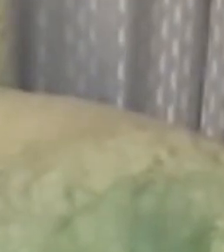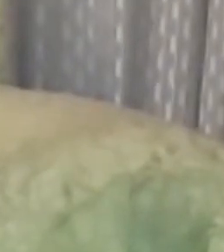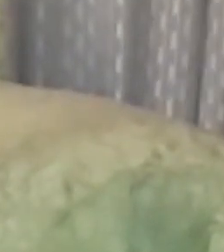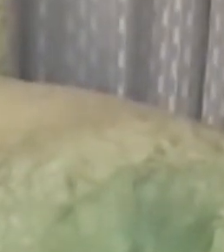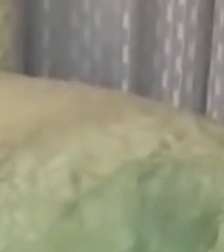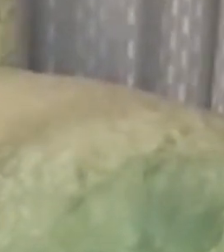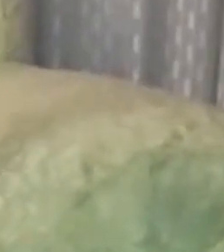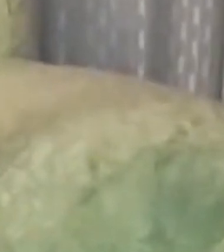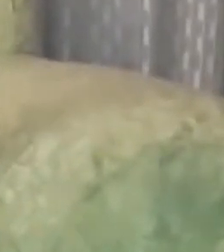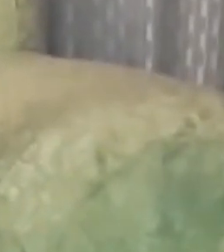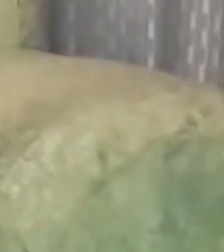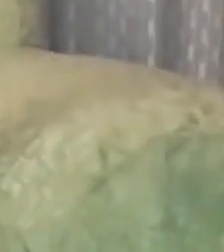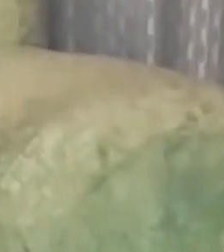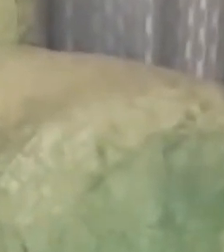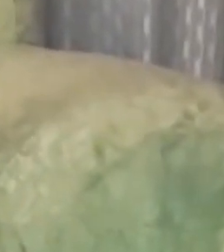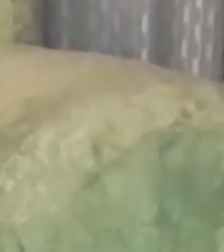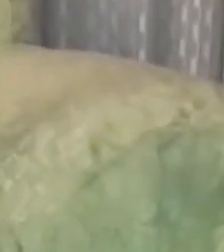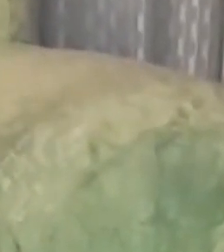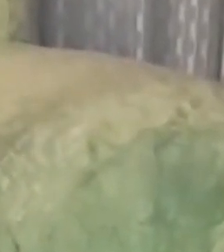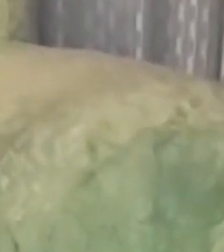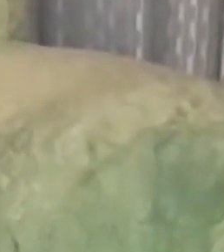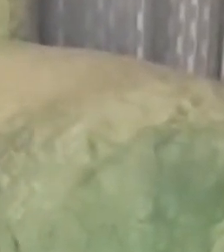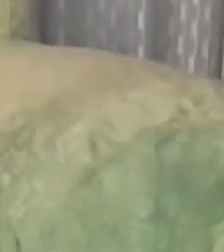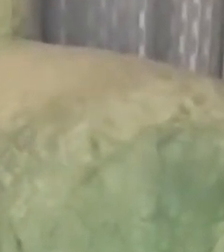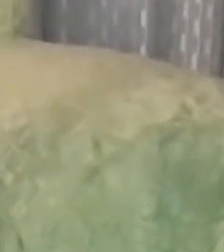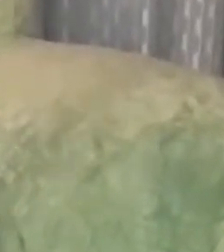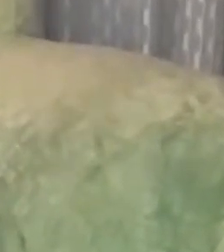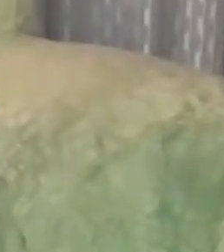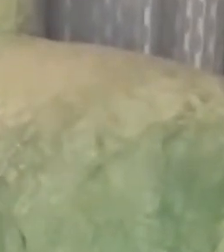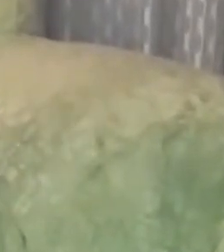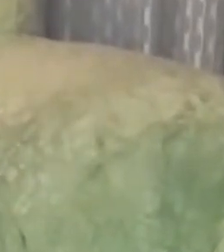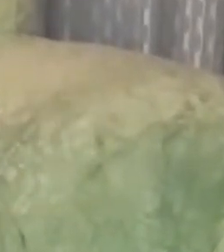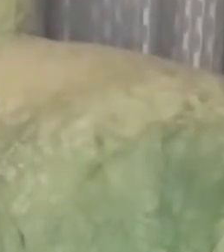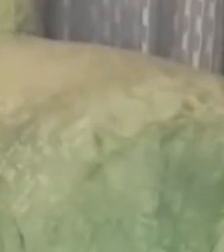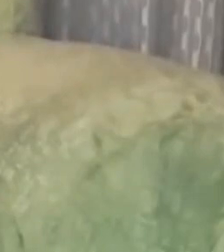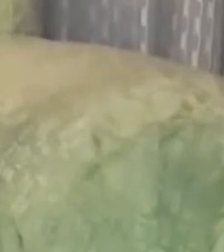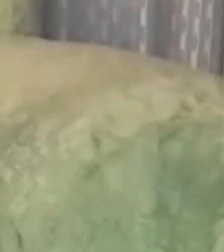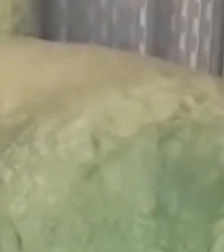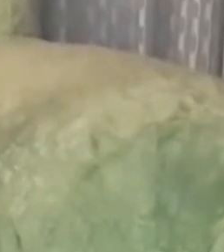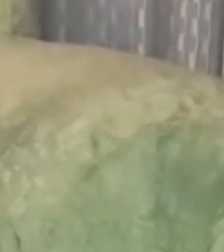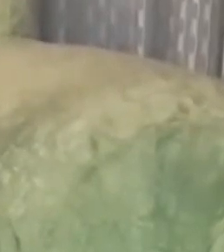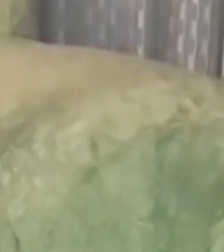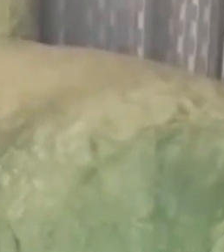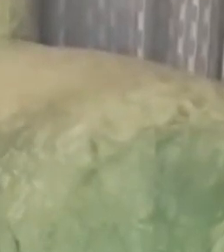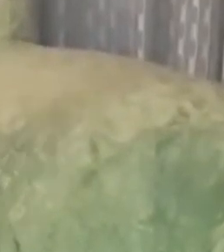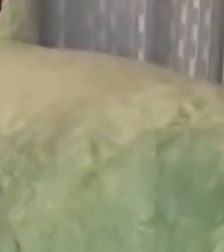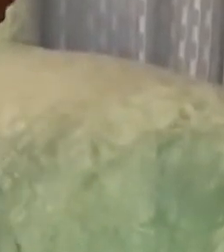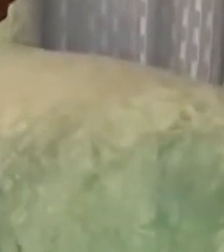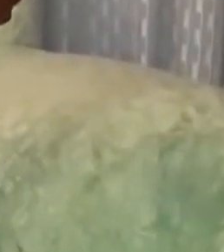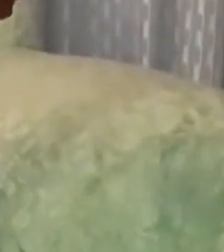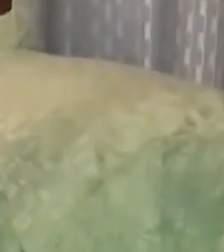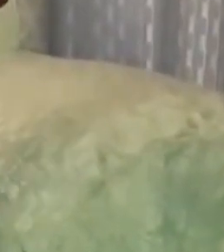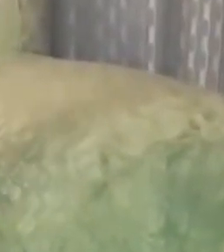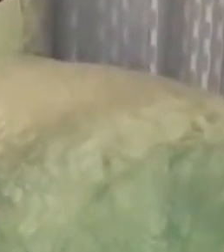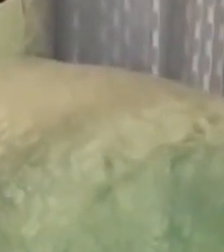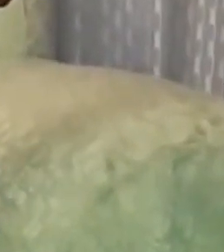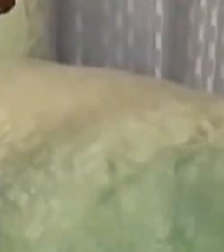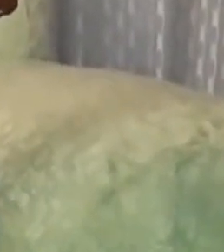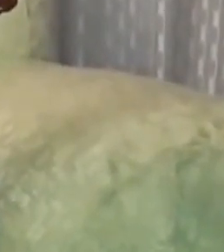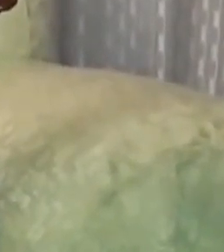de lejos yo regreso y ya te tengo en mi mirada